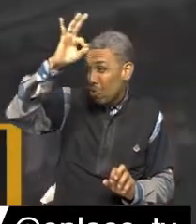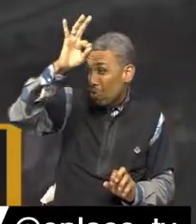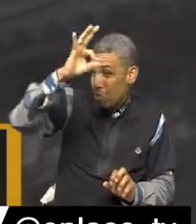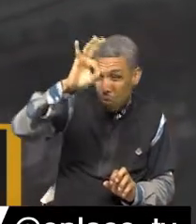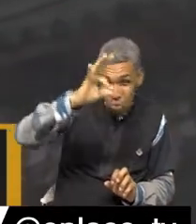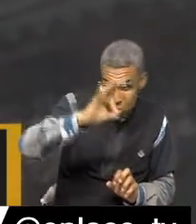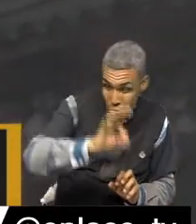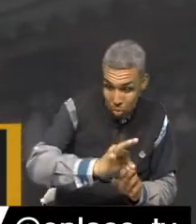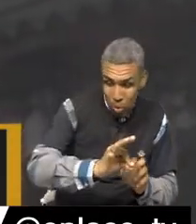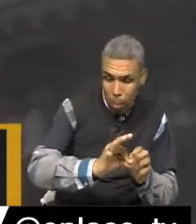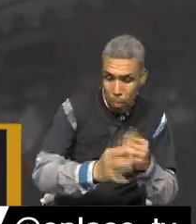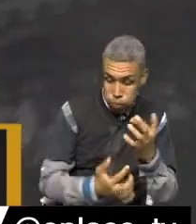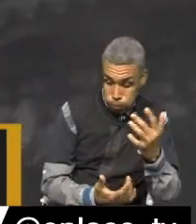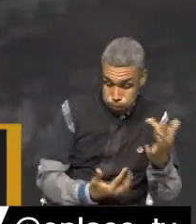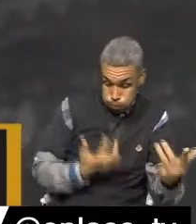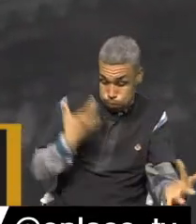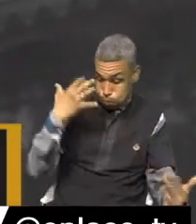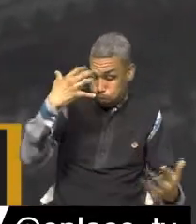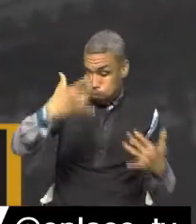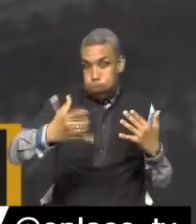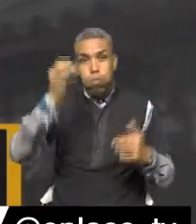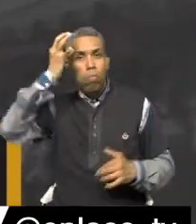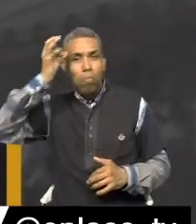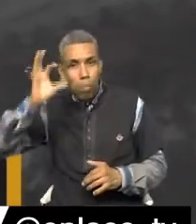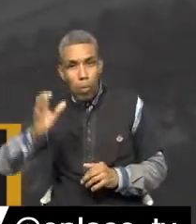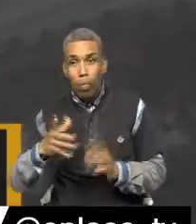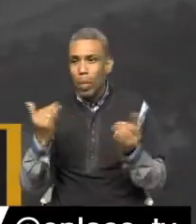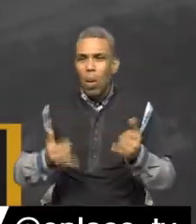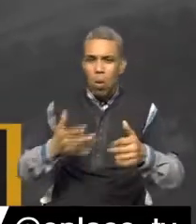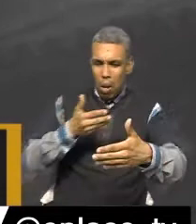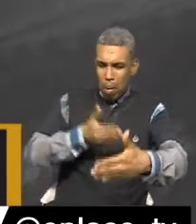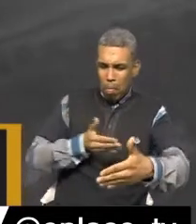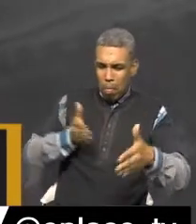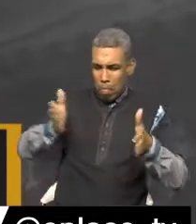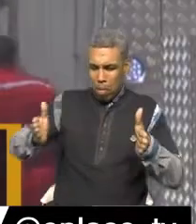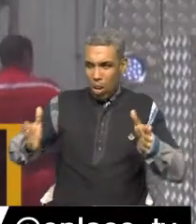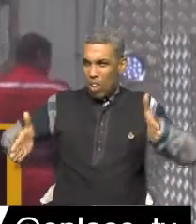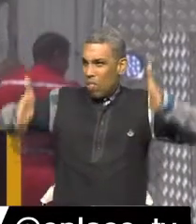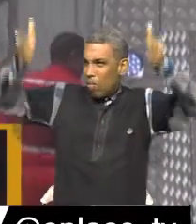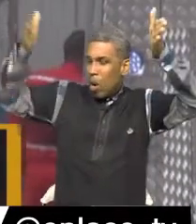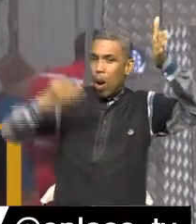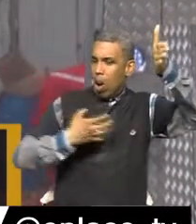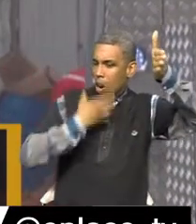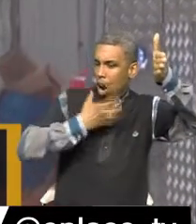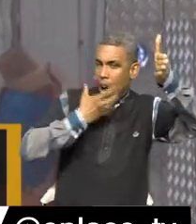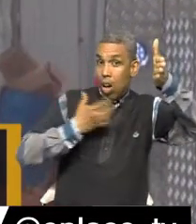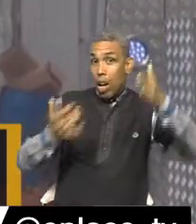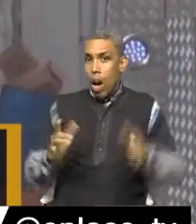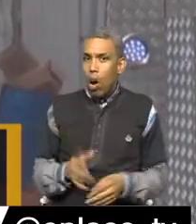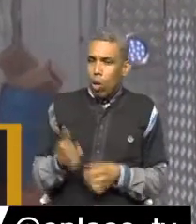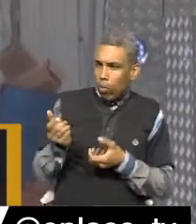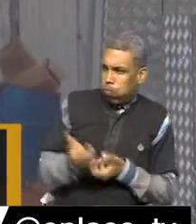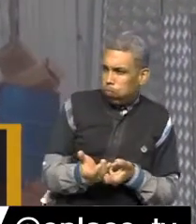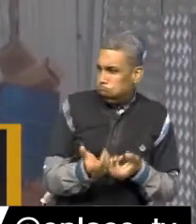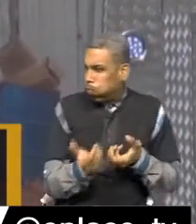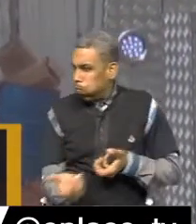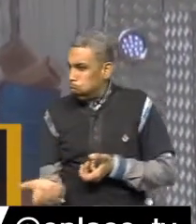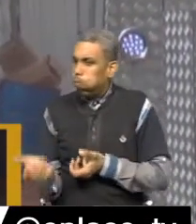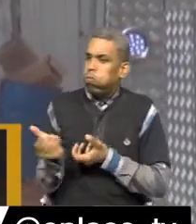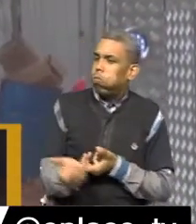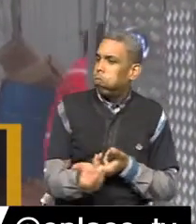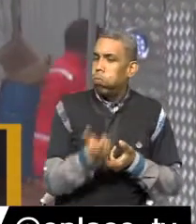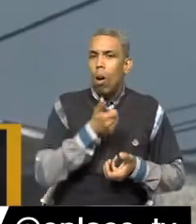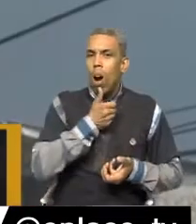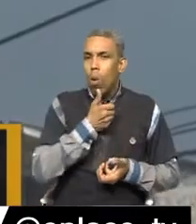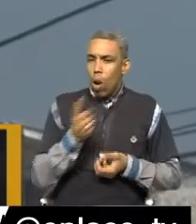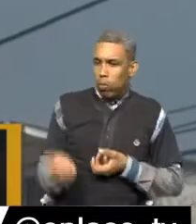temperatura completamente a los hornos para que ellos puedan ingresar y realizar sus funciones normales. Ellos tienen, digámoslo así, un seleccionador